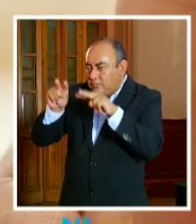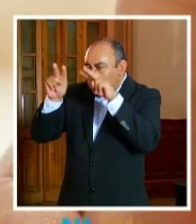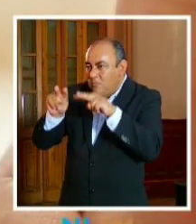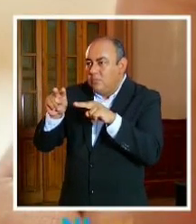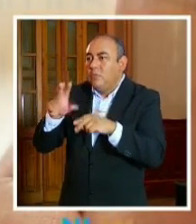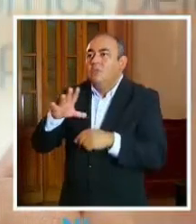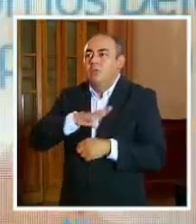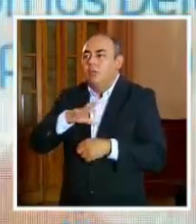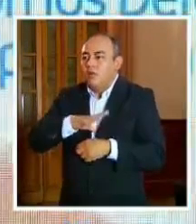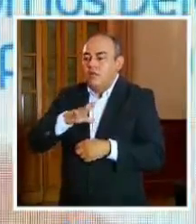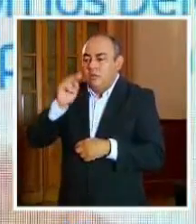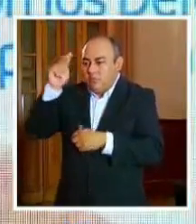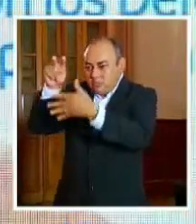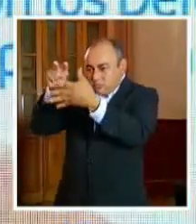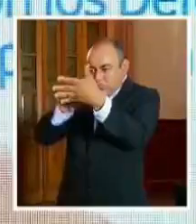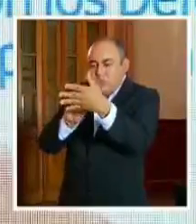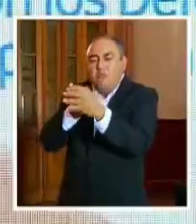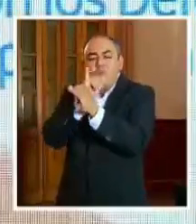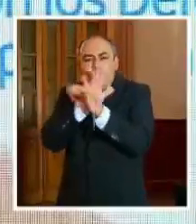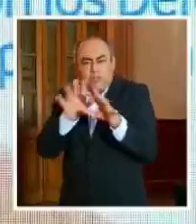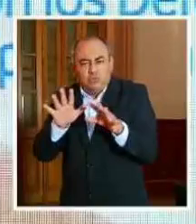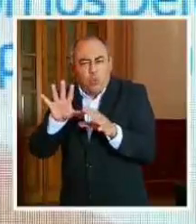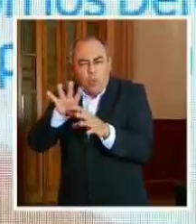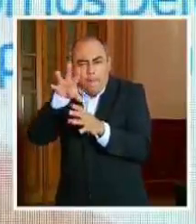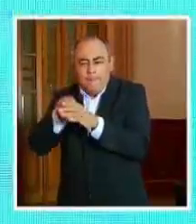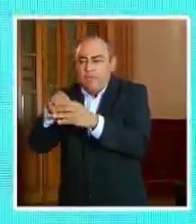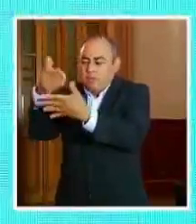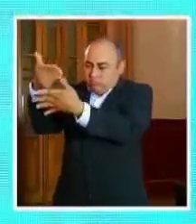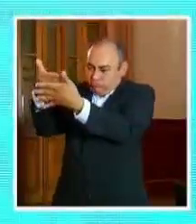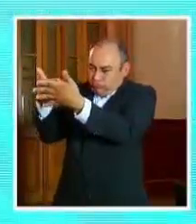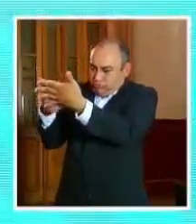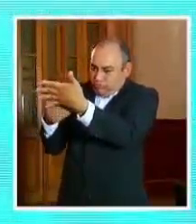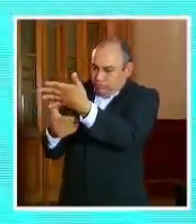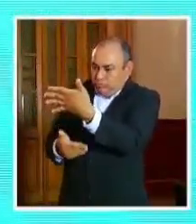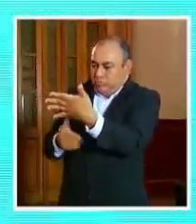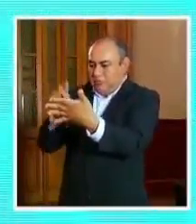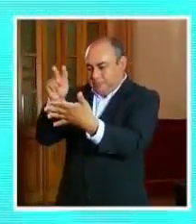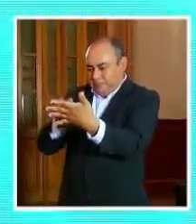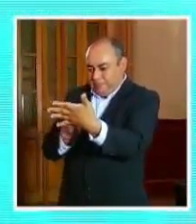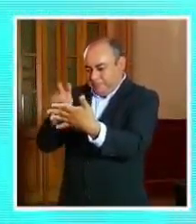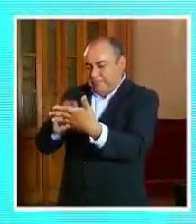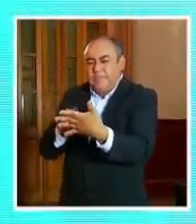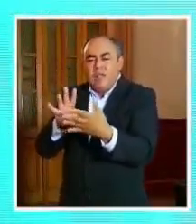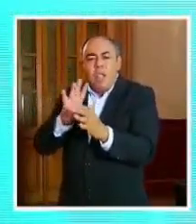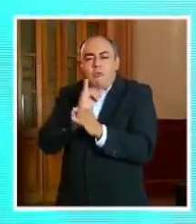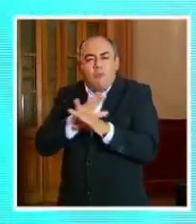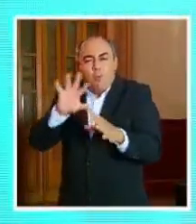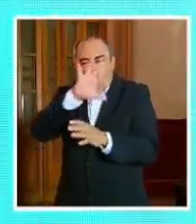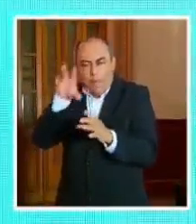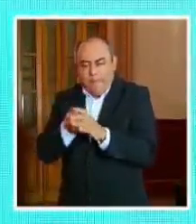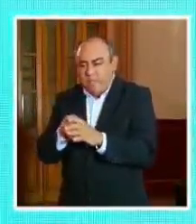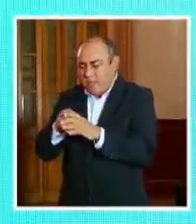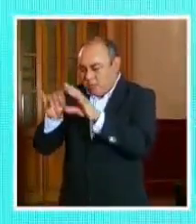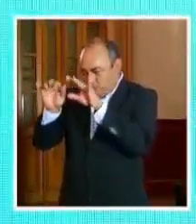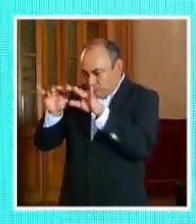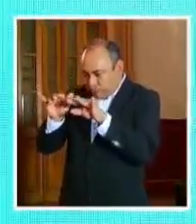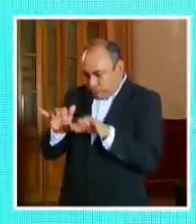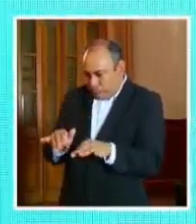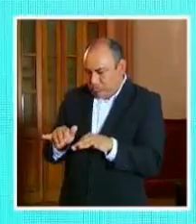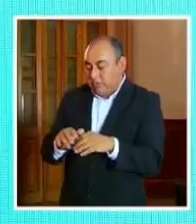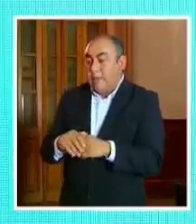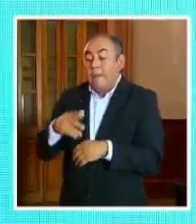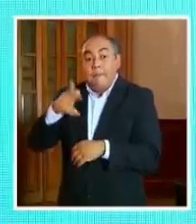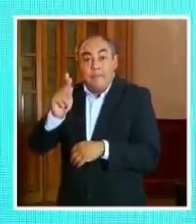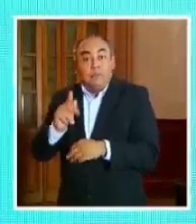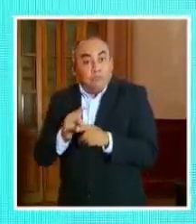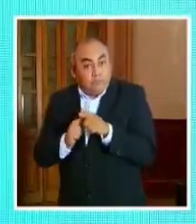va a desplegar ya toda la información que tendrán que llenar, y a partir de eso deberán de esperar el